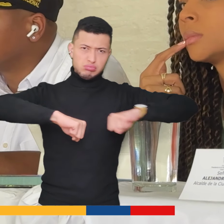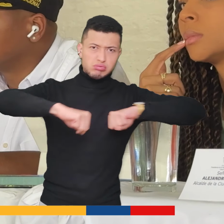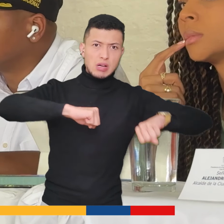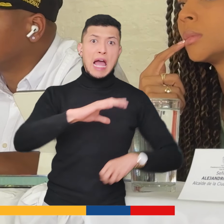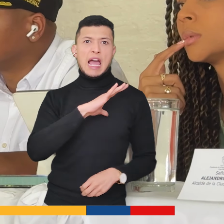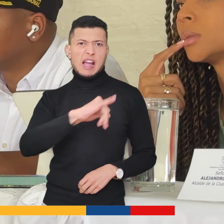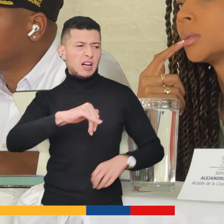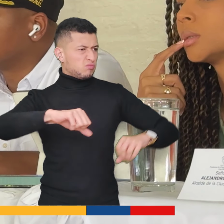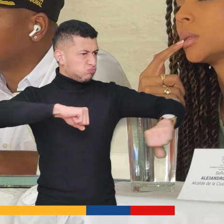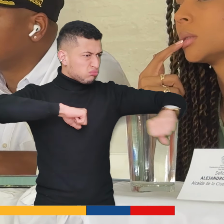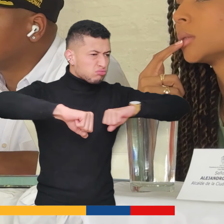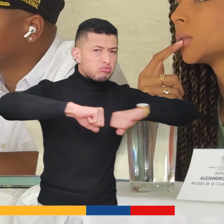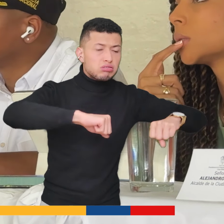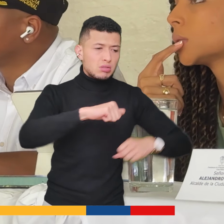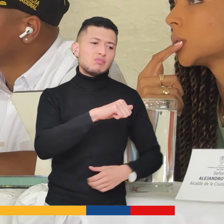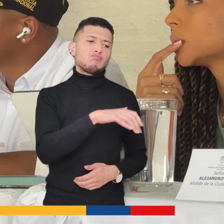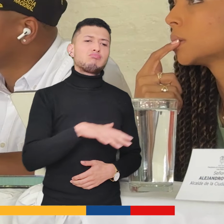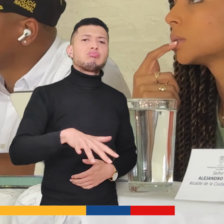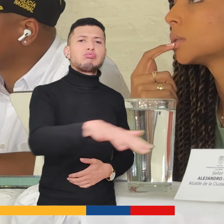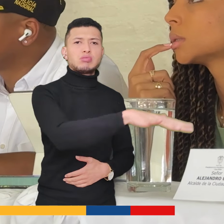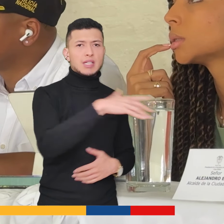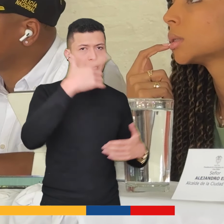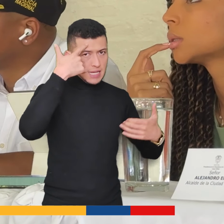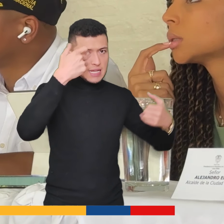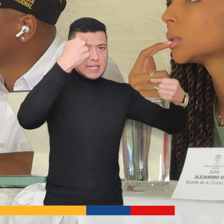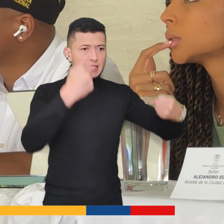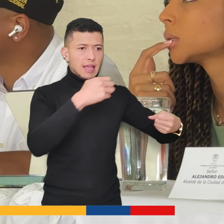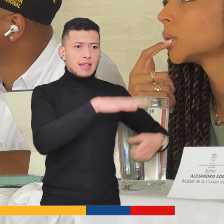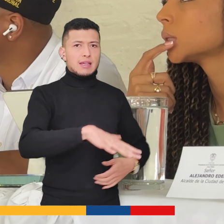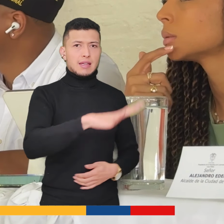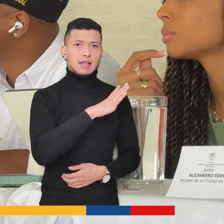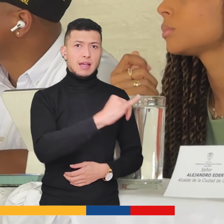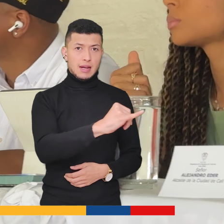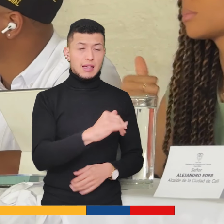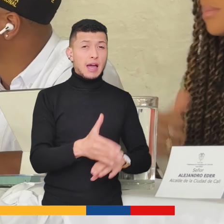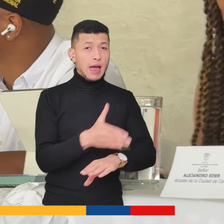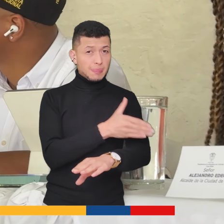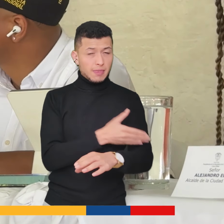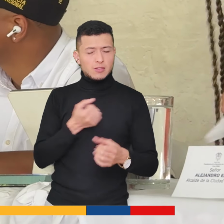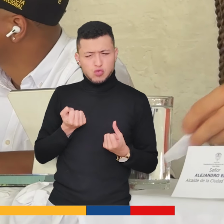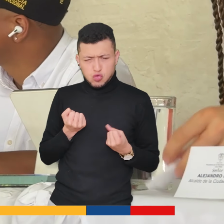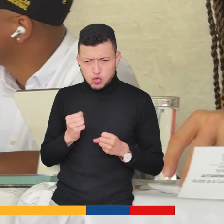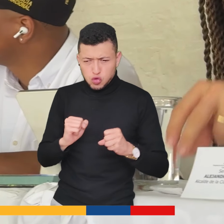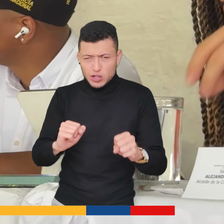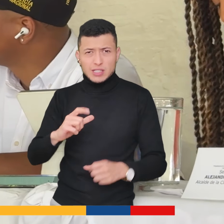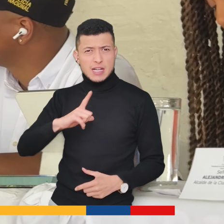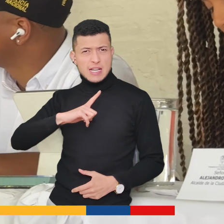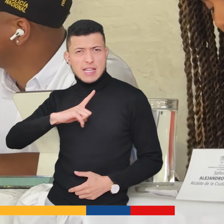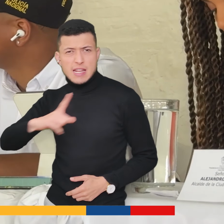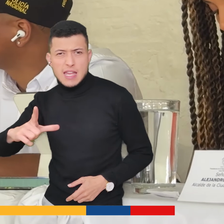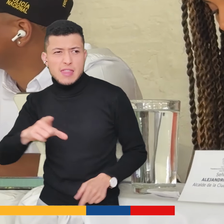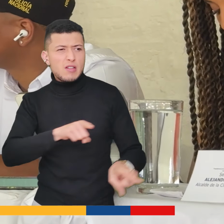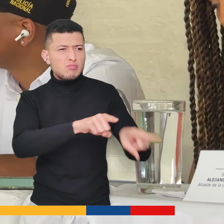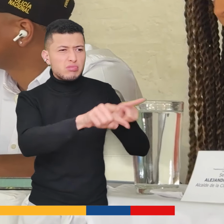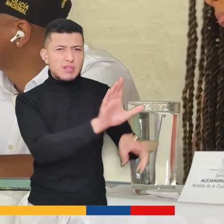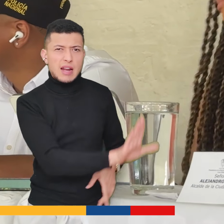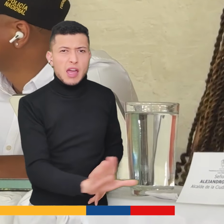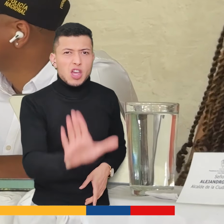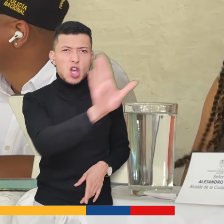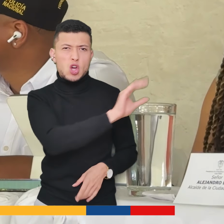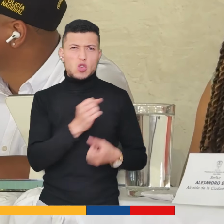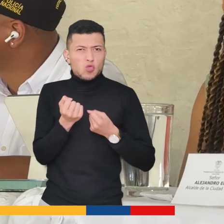para que esta región fuera sede. Fue mucho el esfuerzo de líderes, lideresas de la